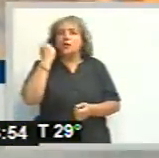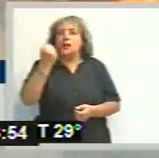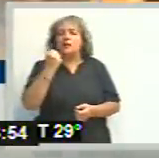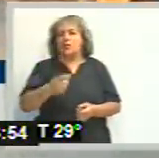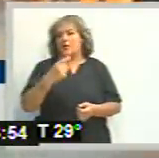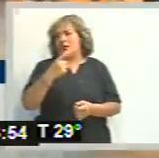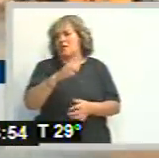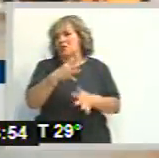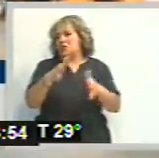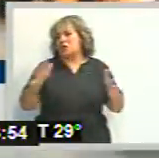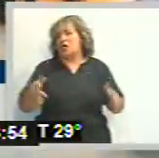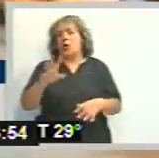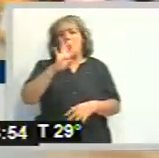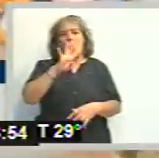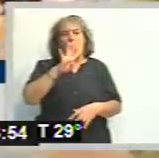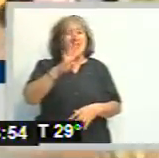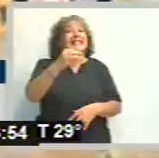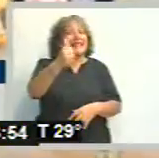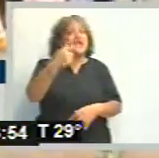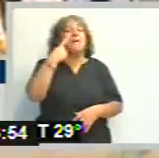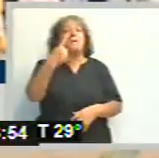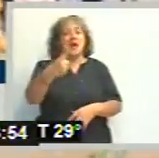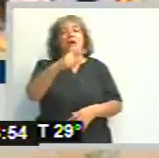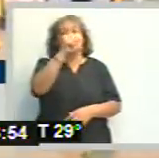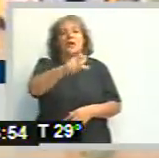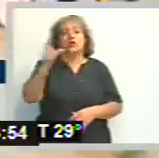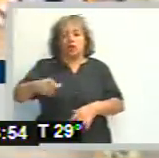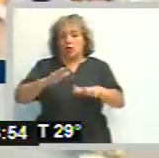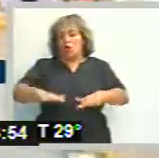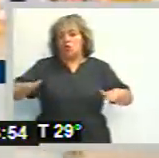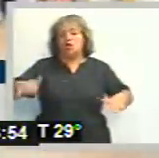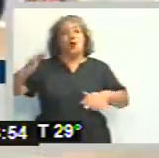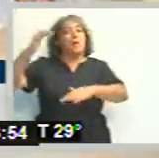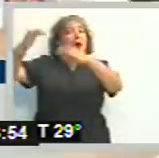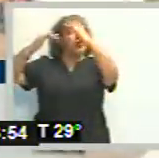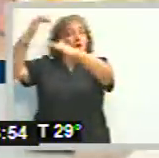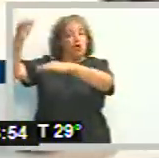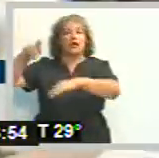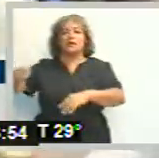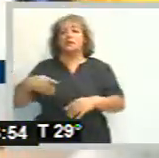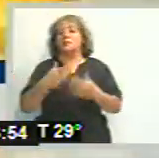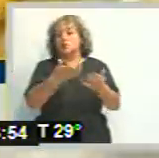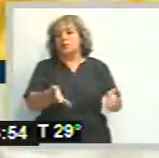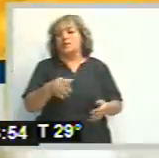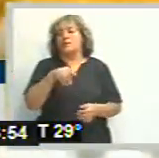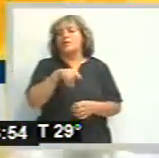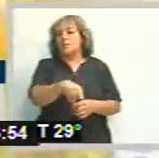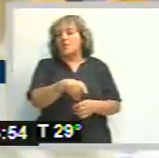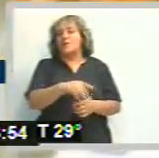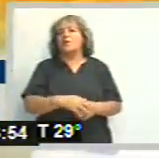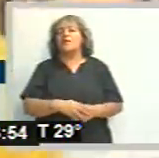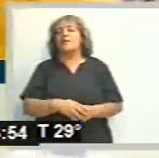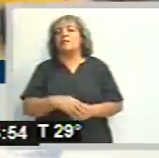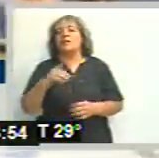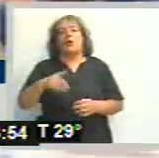volcó alrededor de 6.000 personas, entre menores y mayores, que, bueno, que es